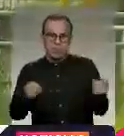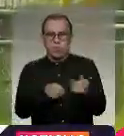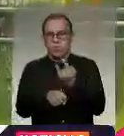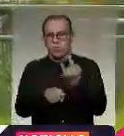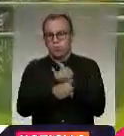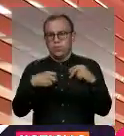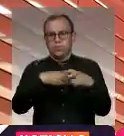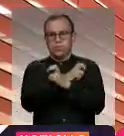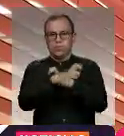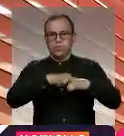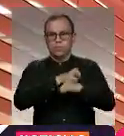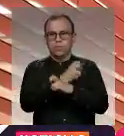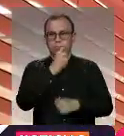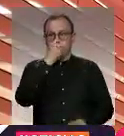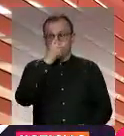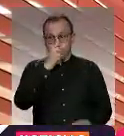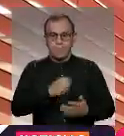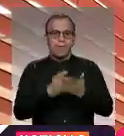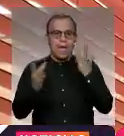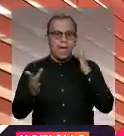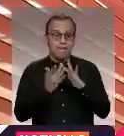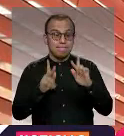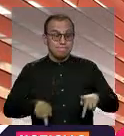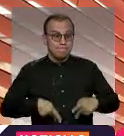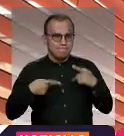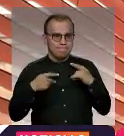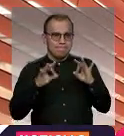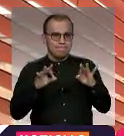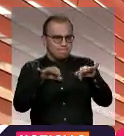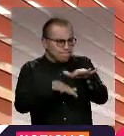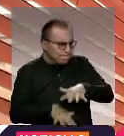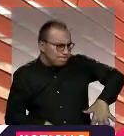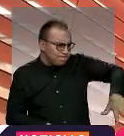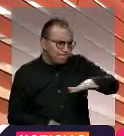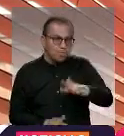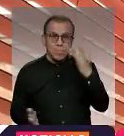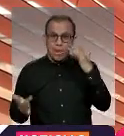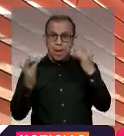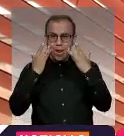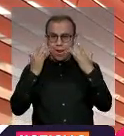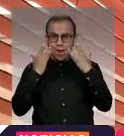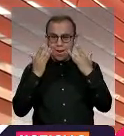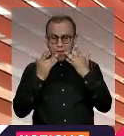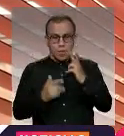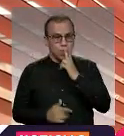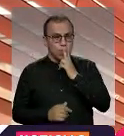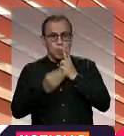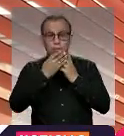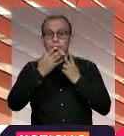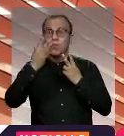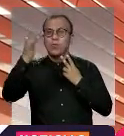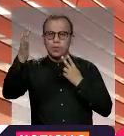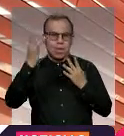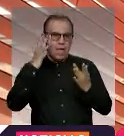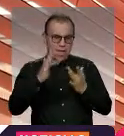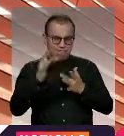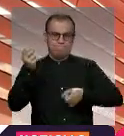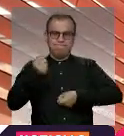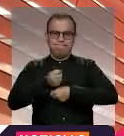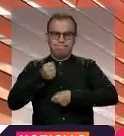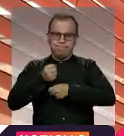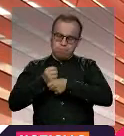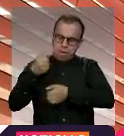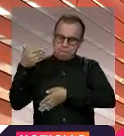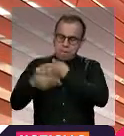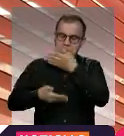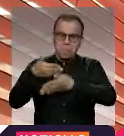los parques. Que tengan una mejor calidad de vida, que tengan espacios libres de humo, que en conjunto con la administración trabajemos para que